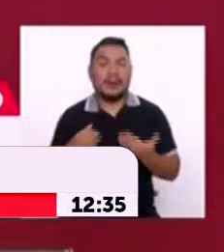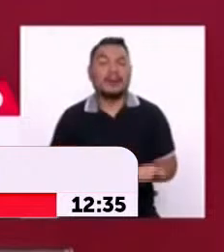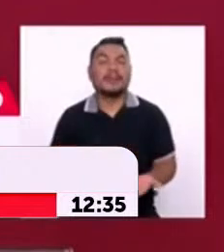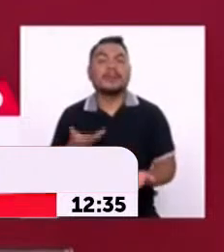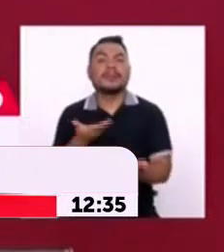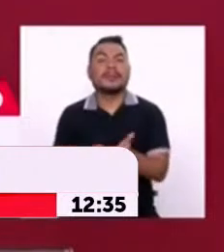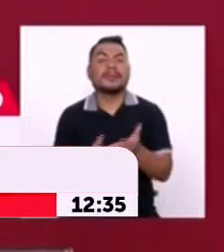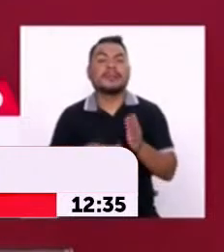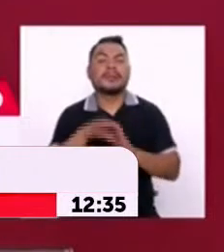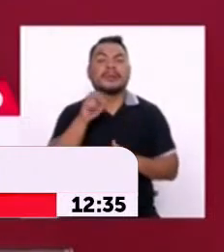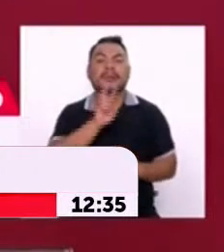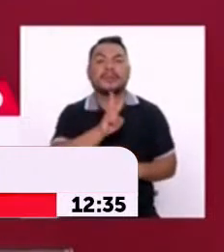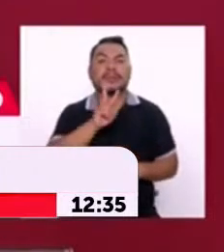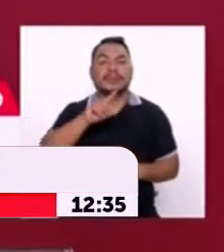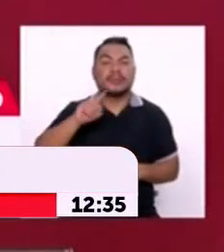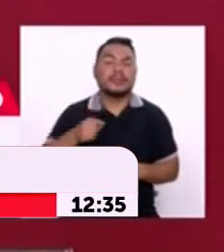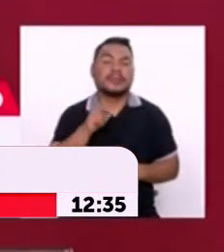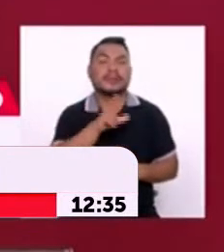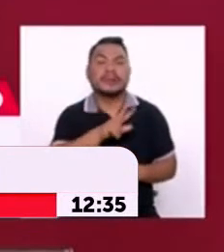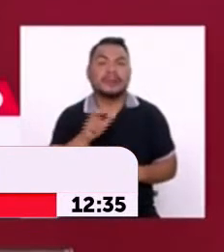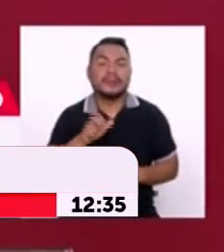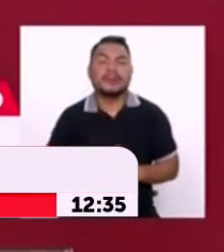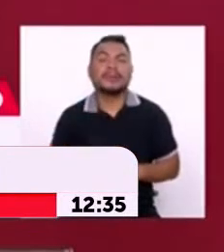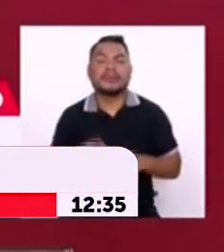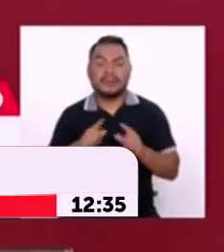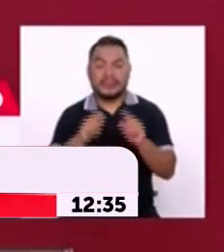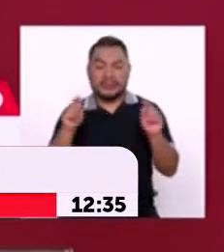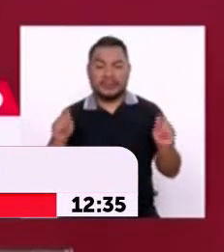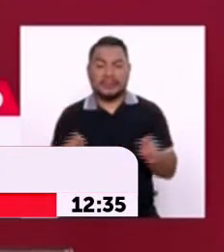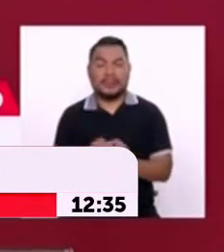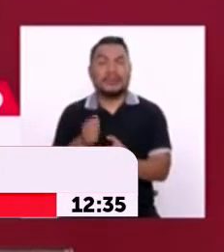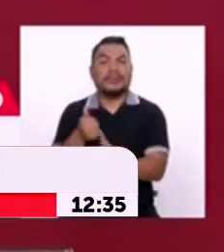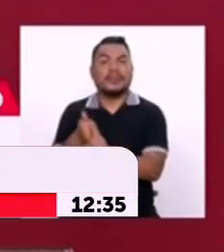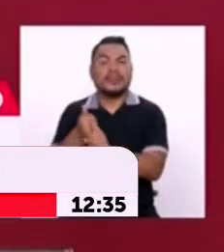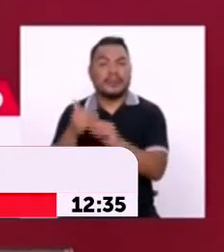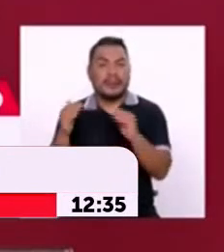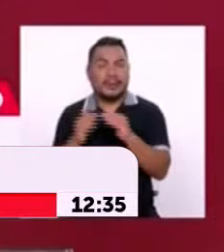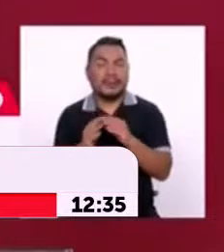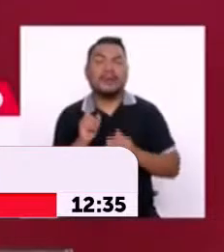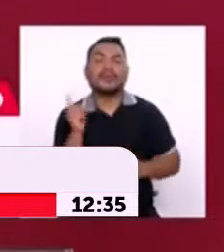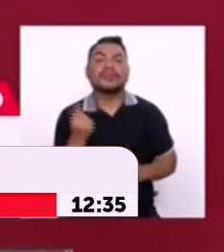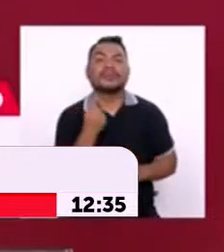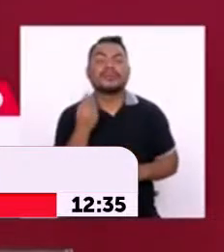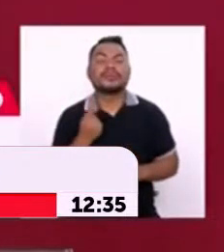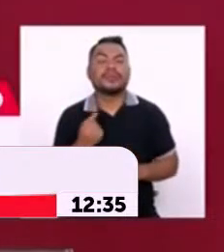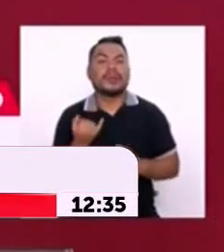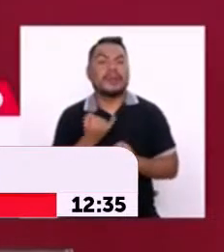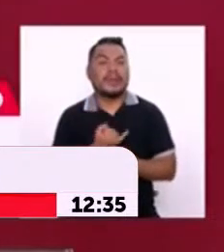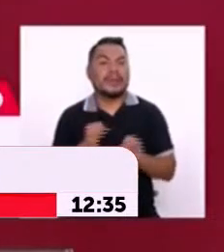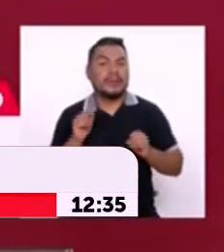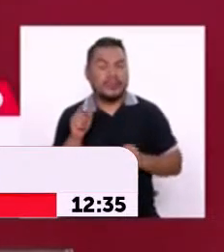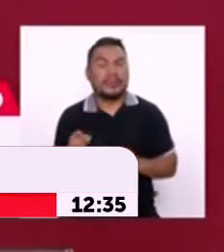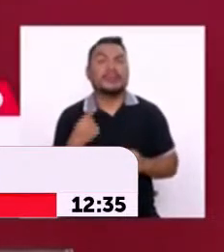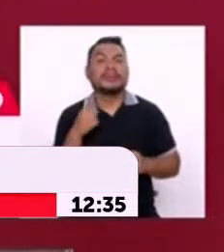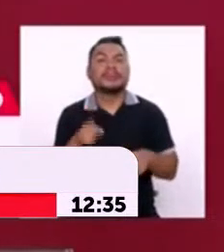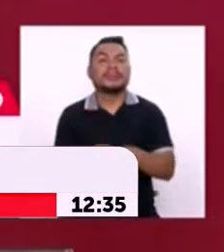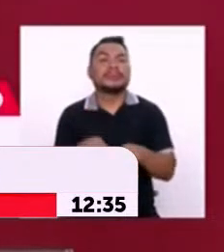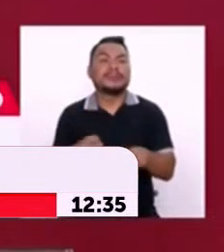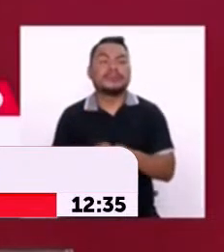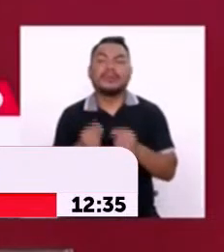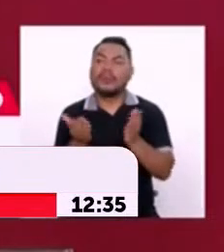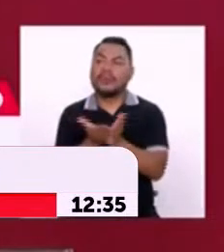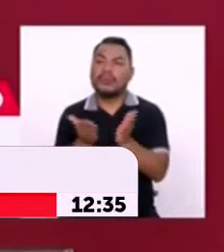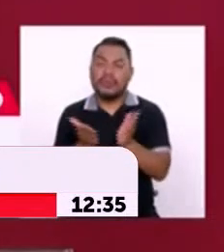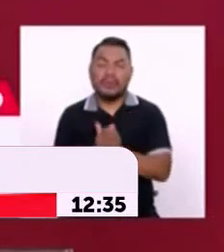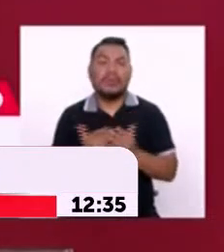hemos entregado más de 22.300 títulos de propiedad, no solo individuales, sino